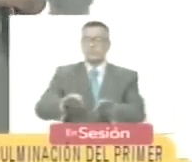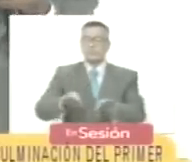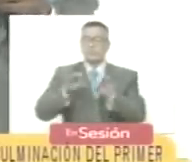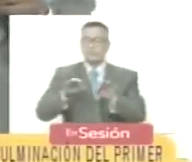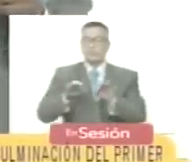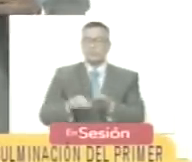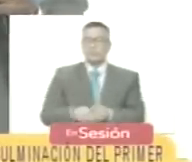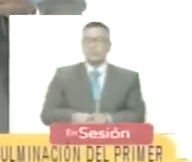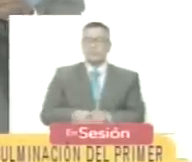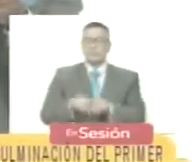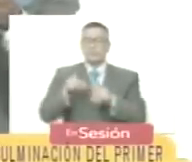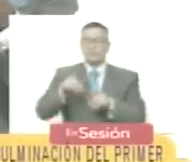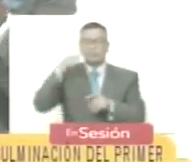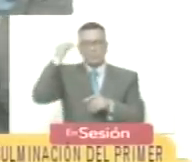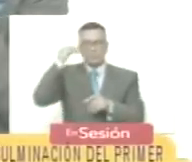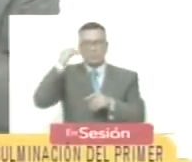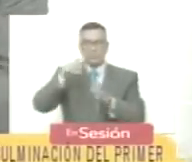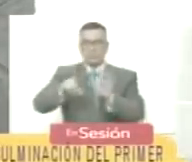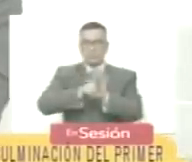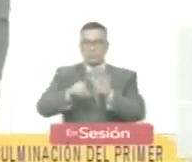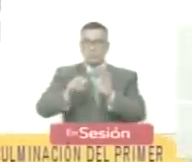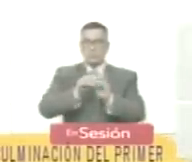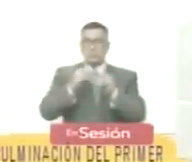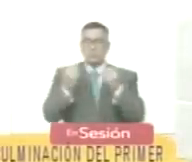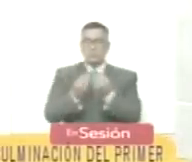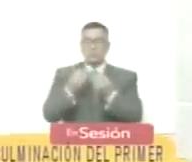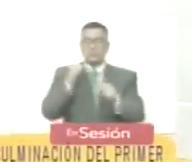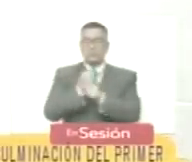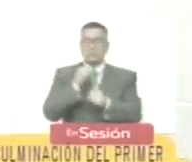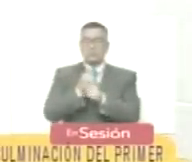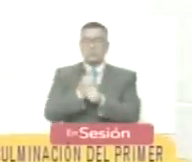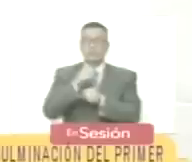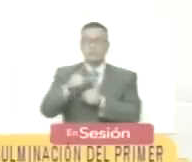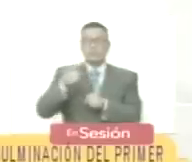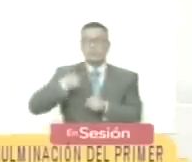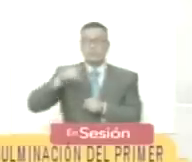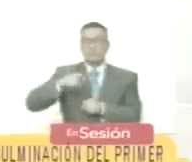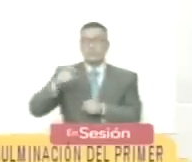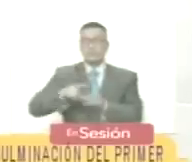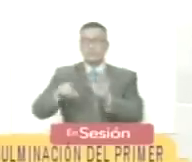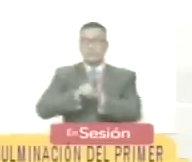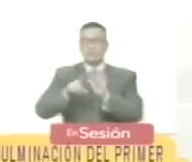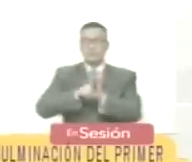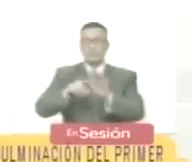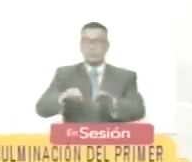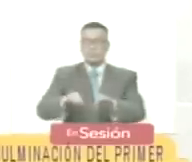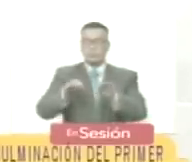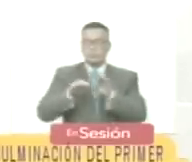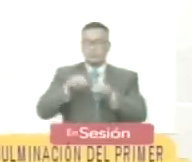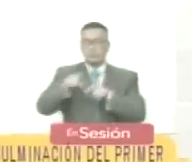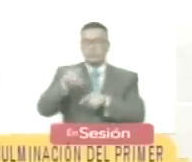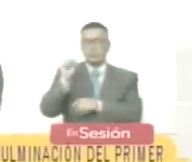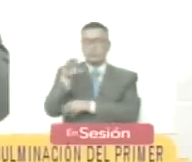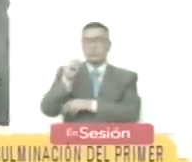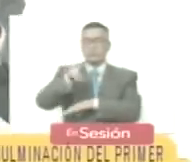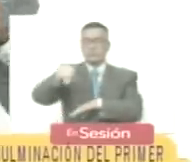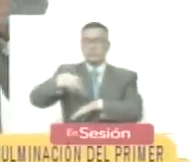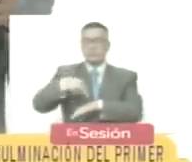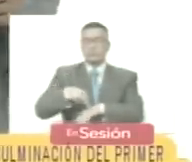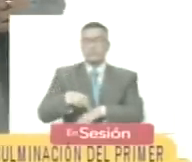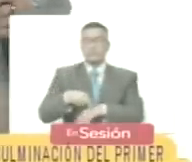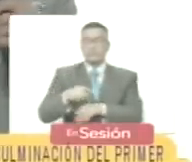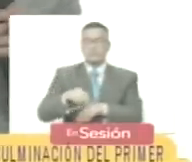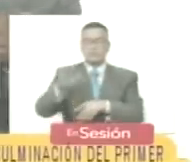que son consagrados en la Ley Orgánica del Trabajo y que requieren de leyes especiales de esta Asamblea Nacional, y